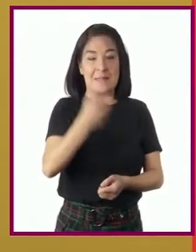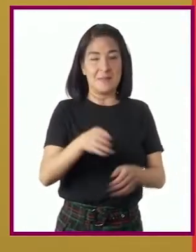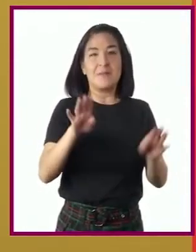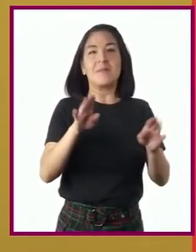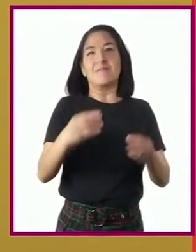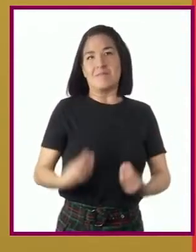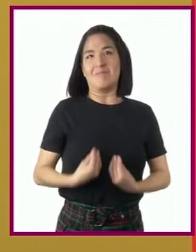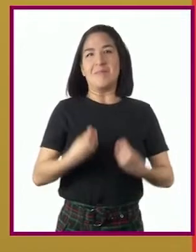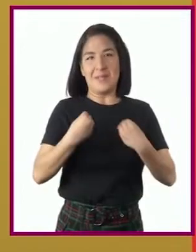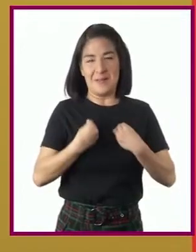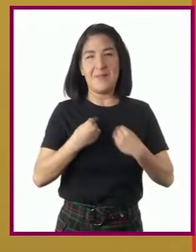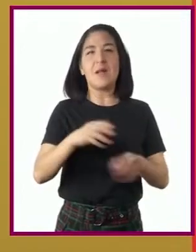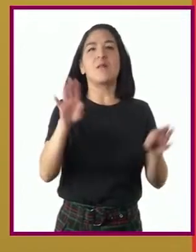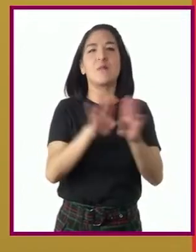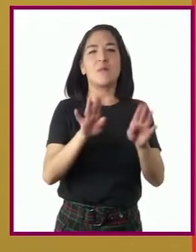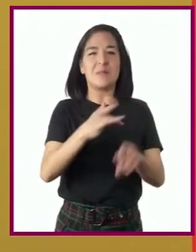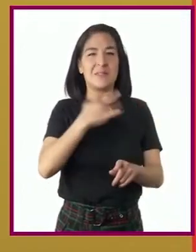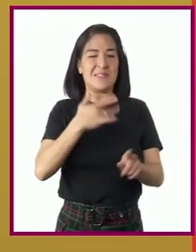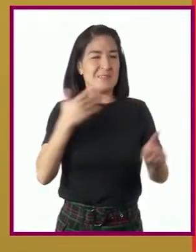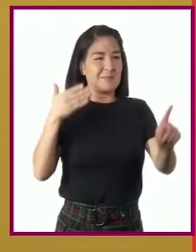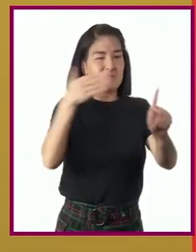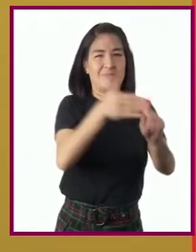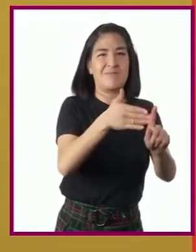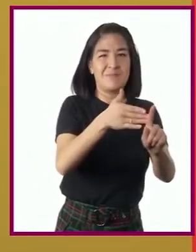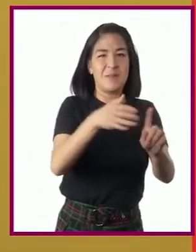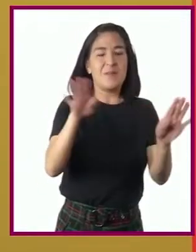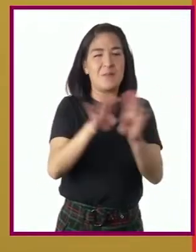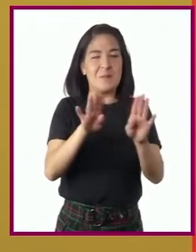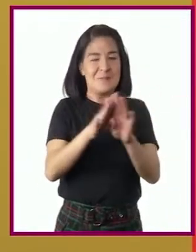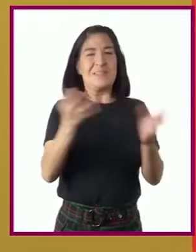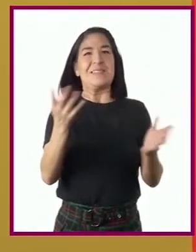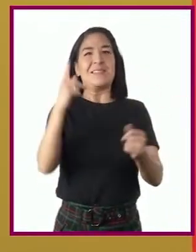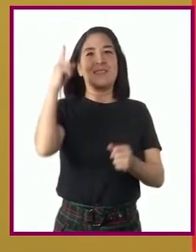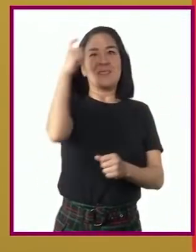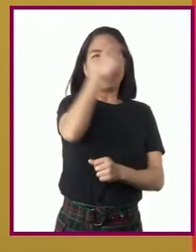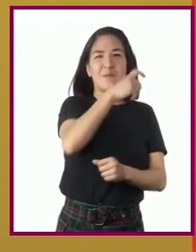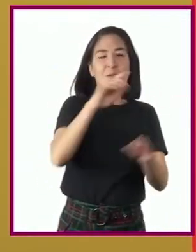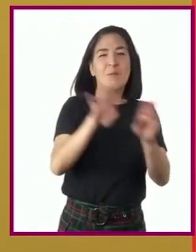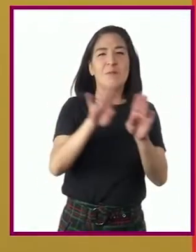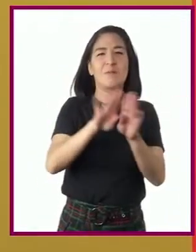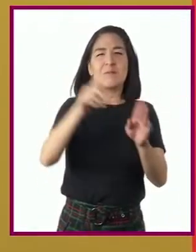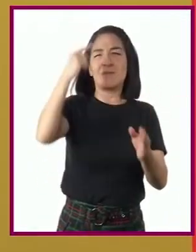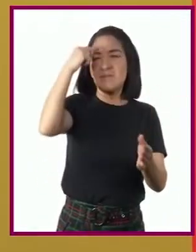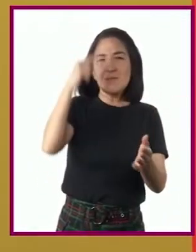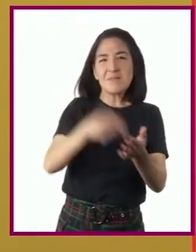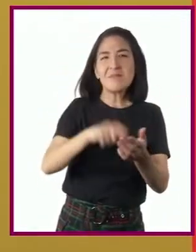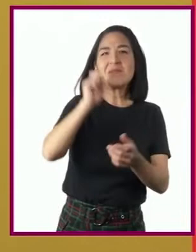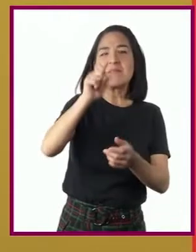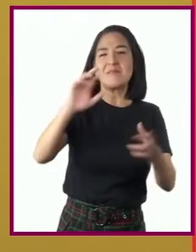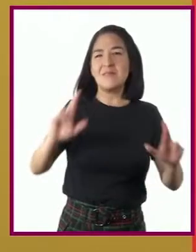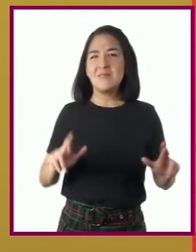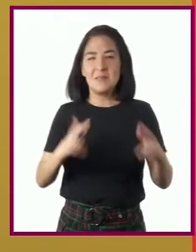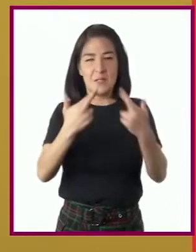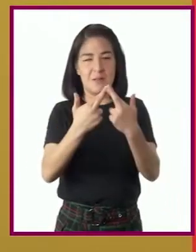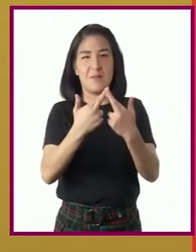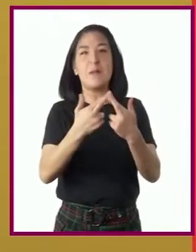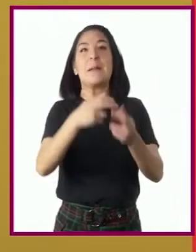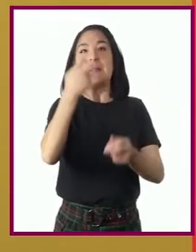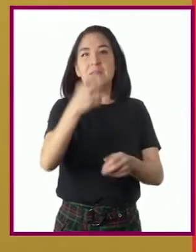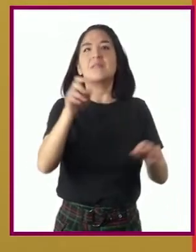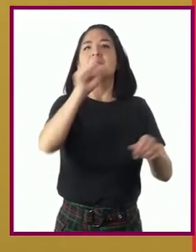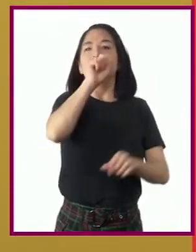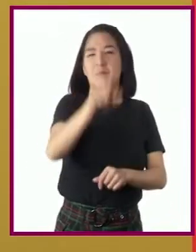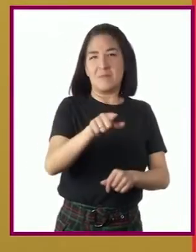hay momentos que nos marcan y confrontan nuestras creencias, pero que al mismo tiempo también nos dejan muchas enseñanzas.